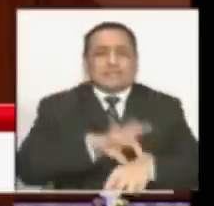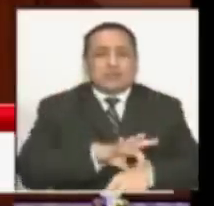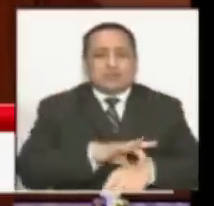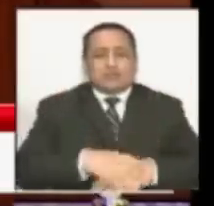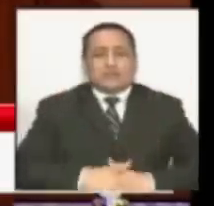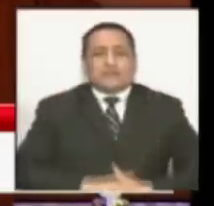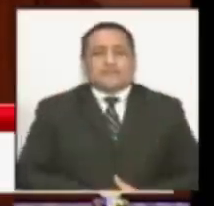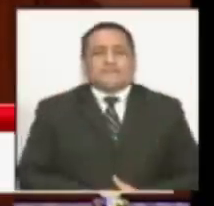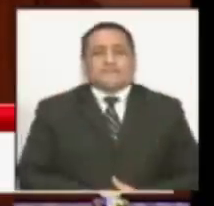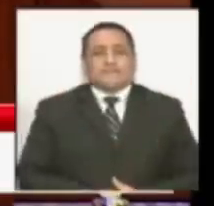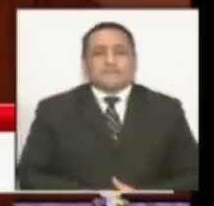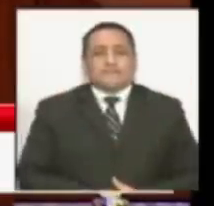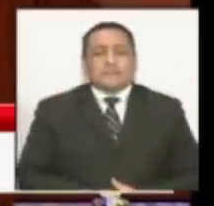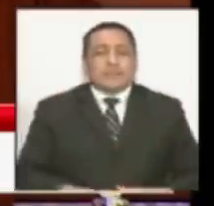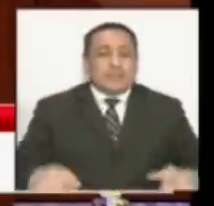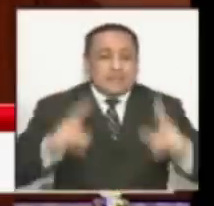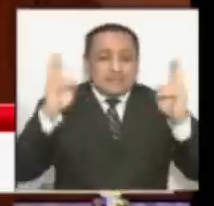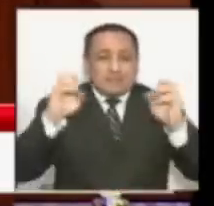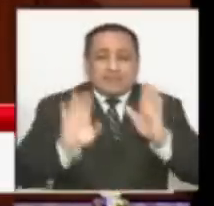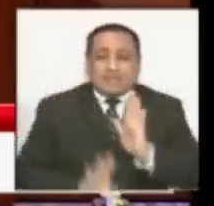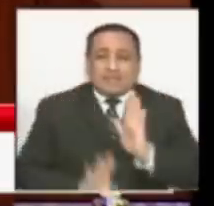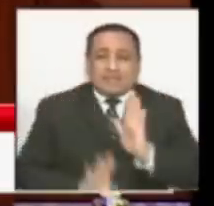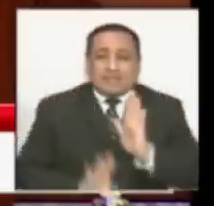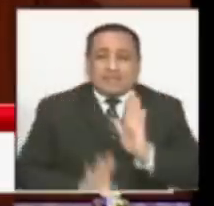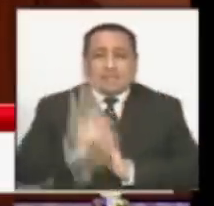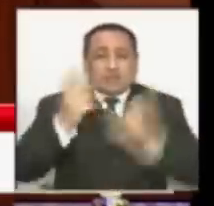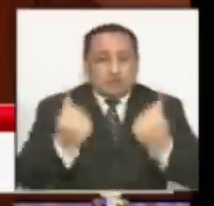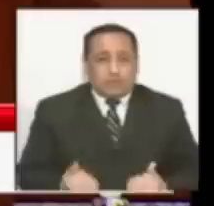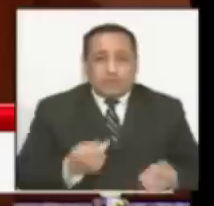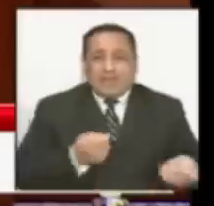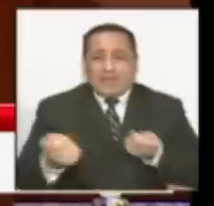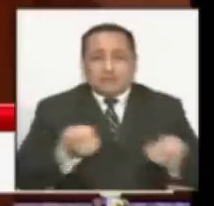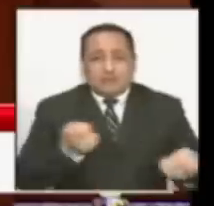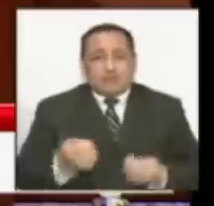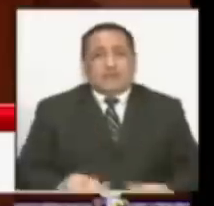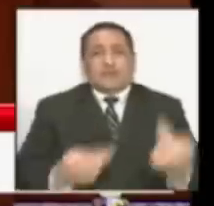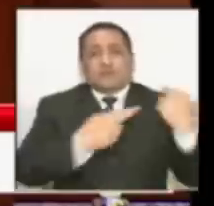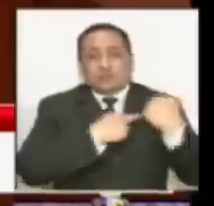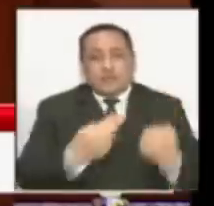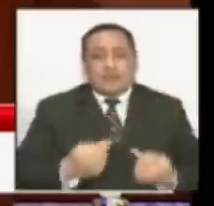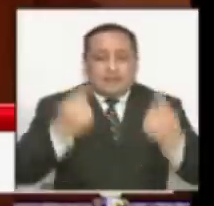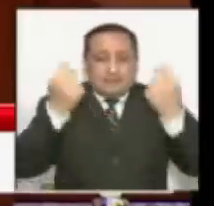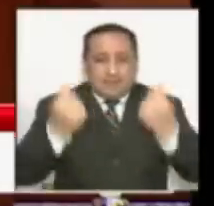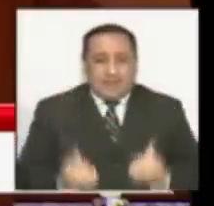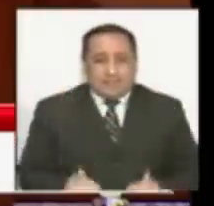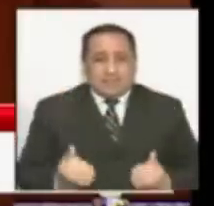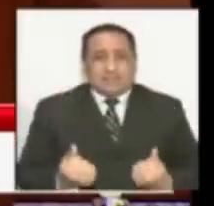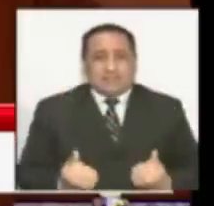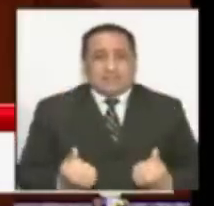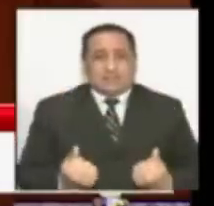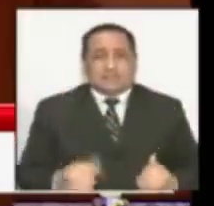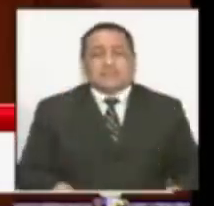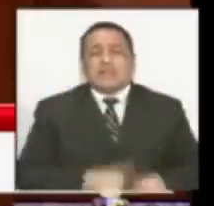salud. En el campo del crecimiento económico y gestión responsable de las finanzas públicas,